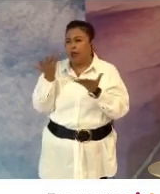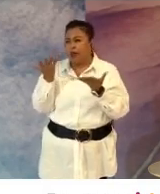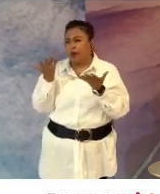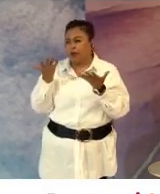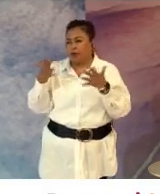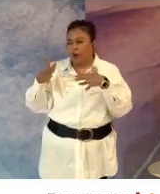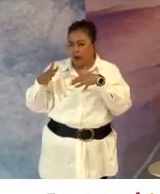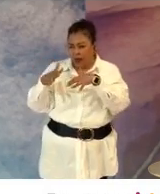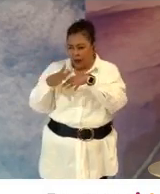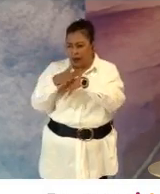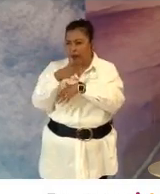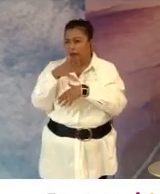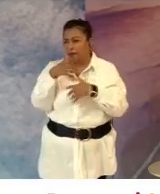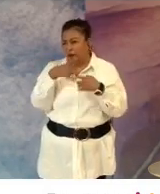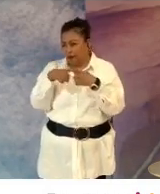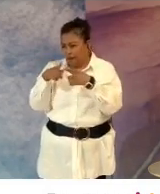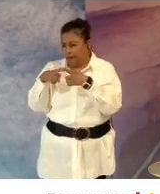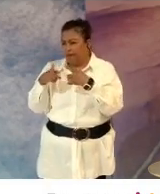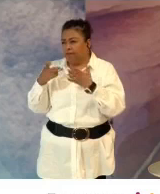olas, en un